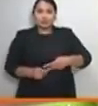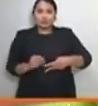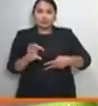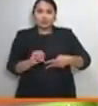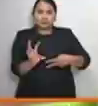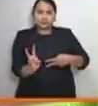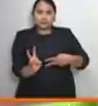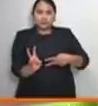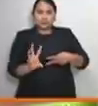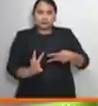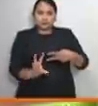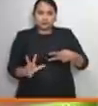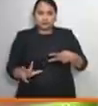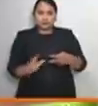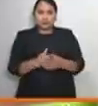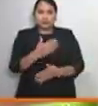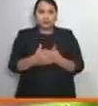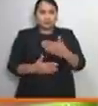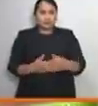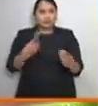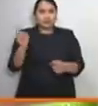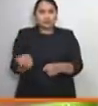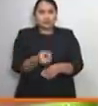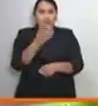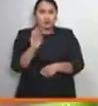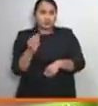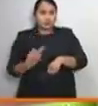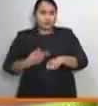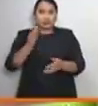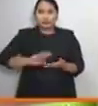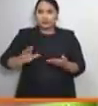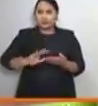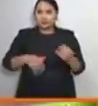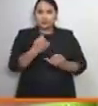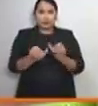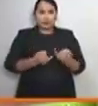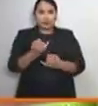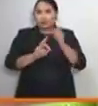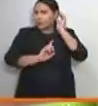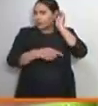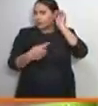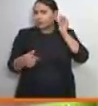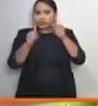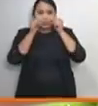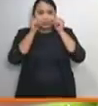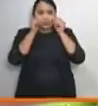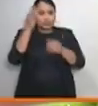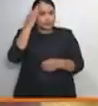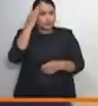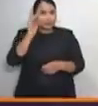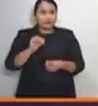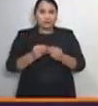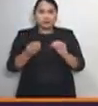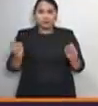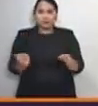y el 63. Continuamos ganando 60 veces tu inversión junto a la diaria. Atentos porque conoceremos el primer dígito.